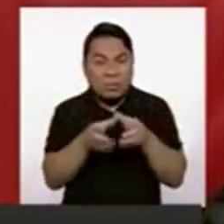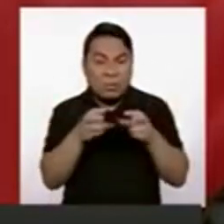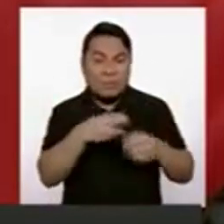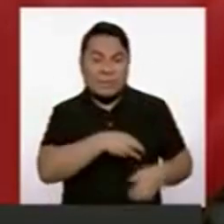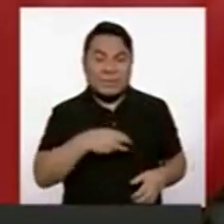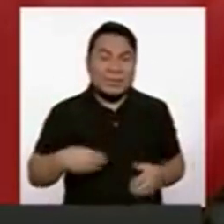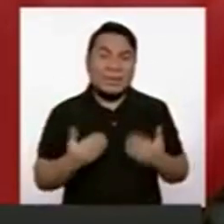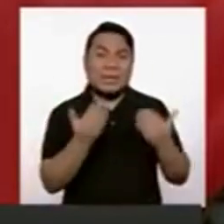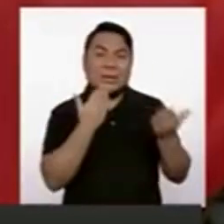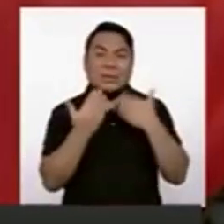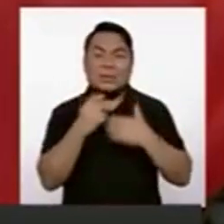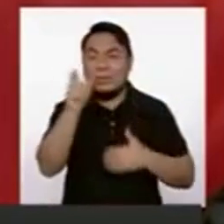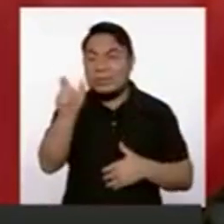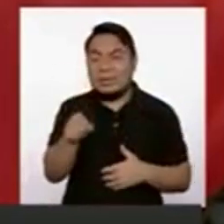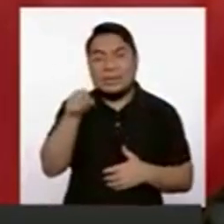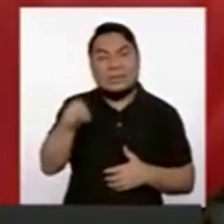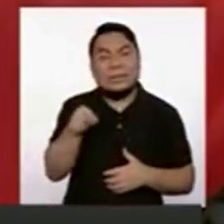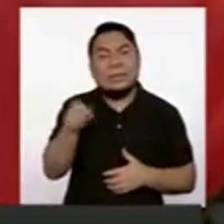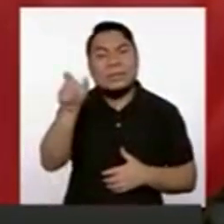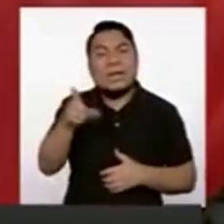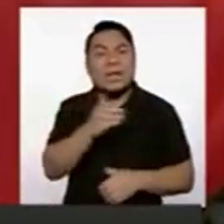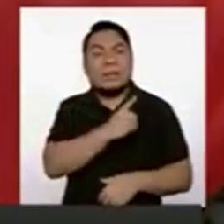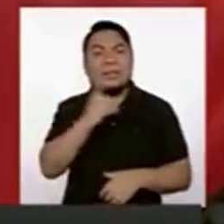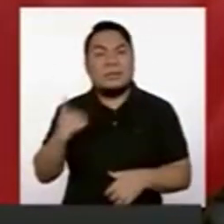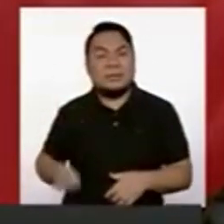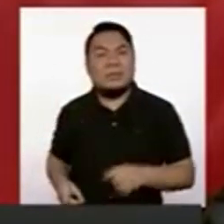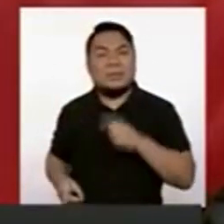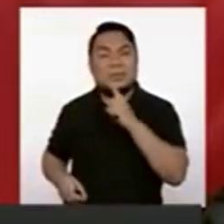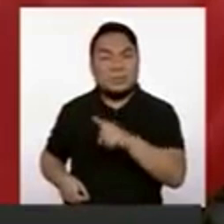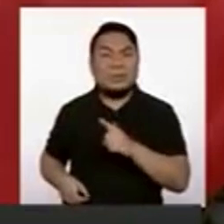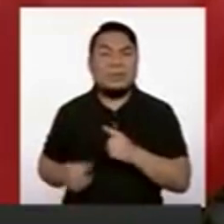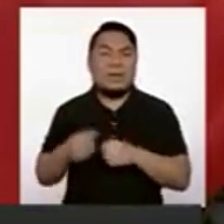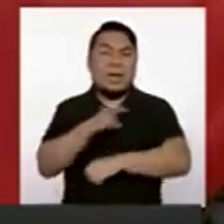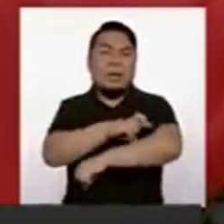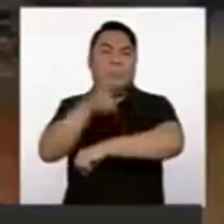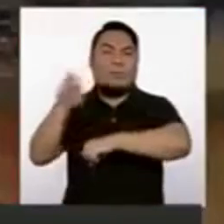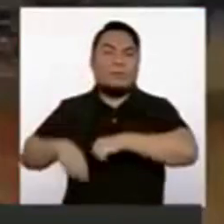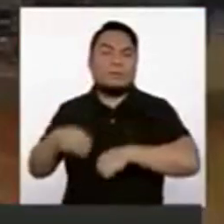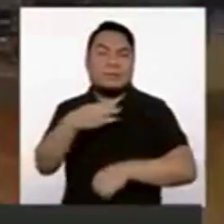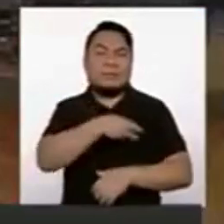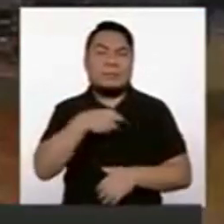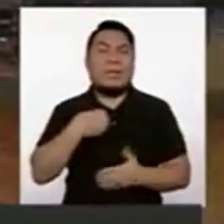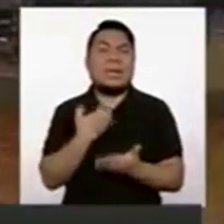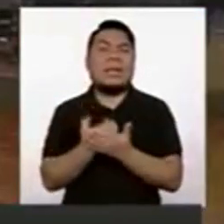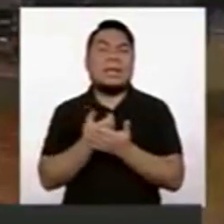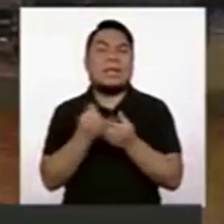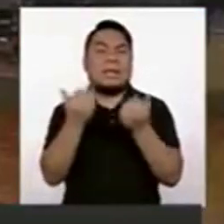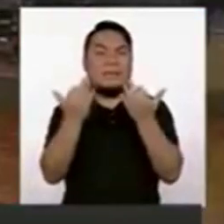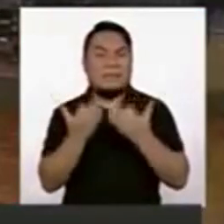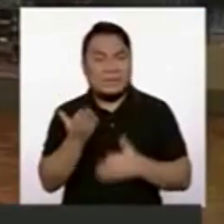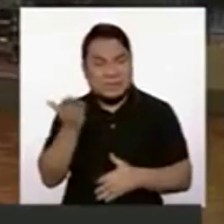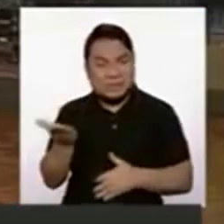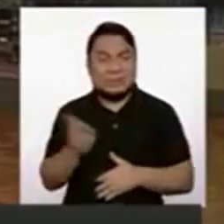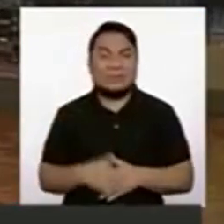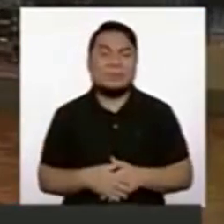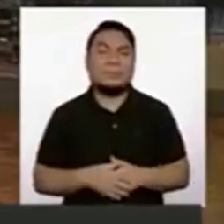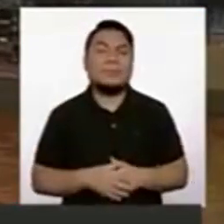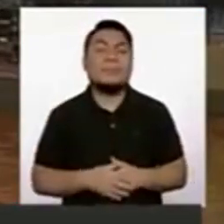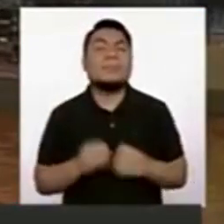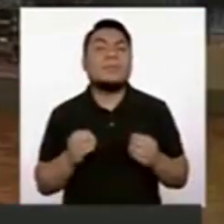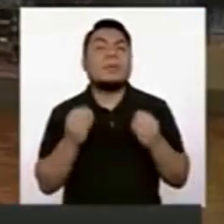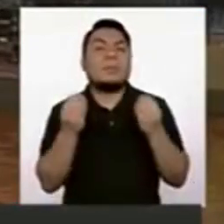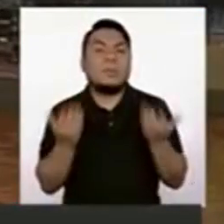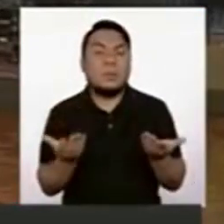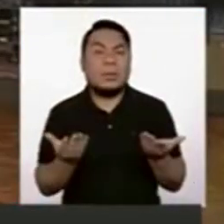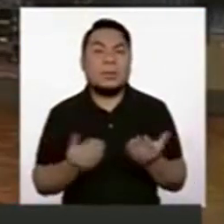Ministros los directores, los profesionales del Ministerio de Economía y Finanzas.